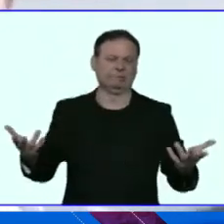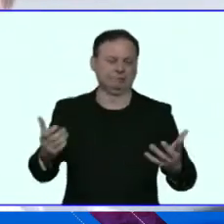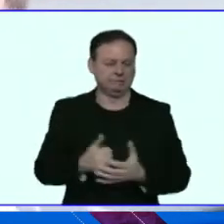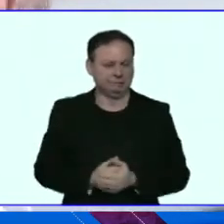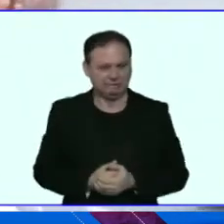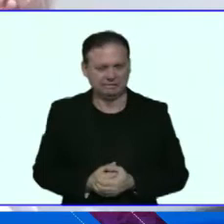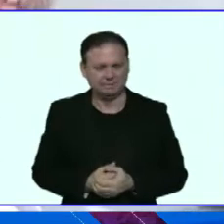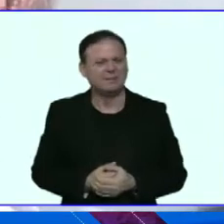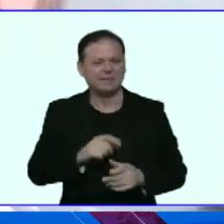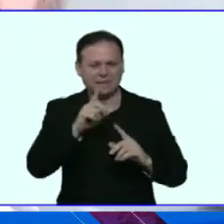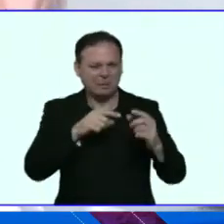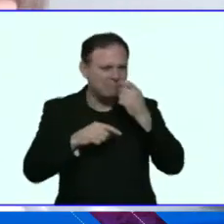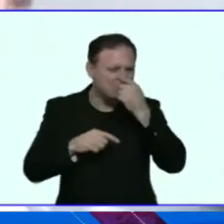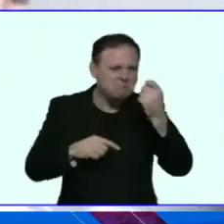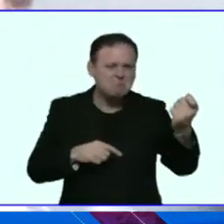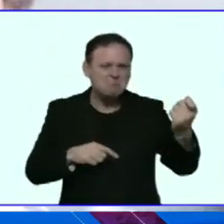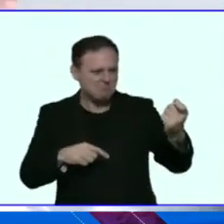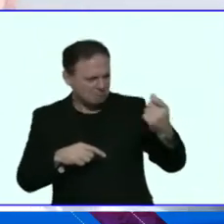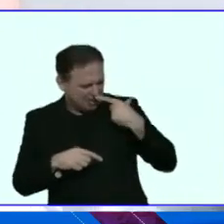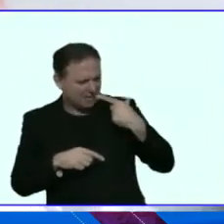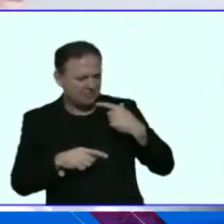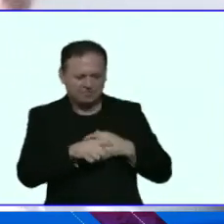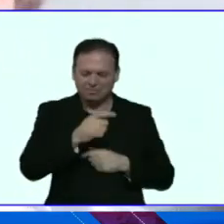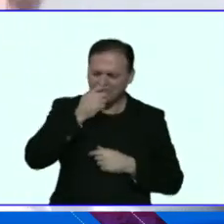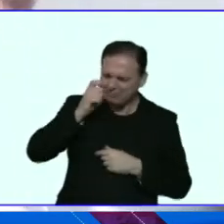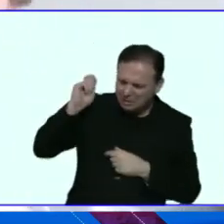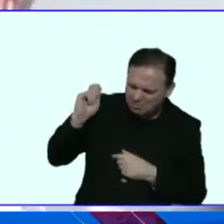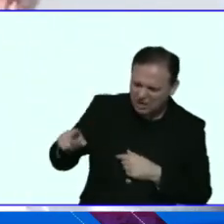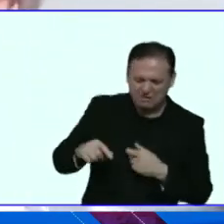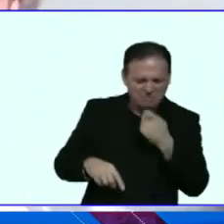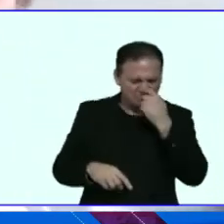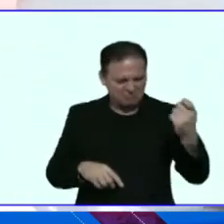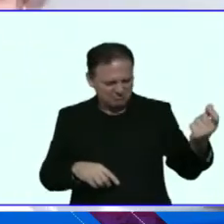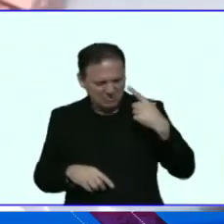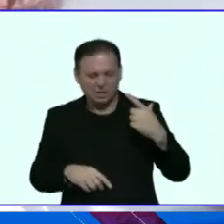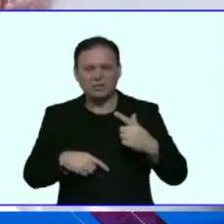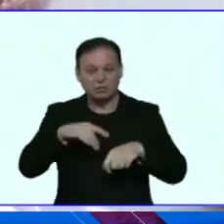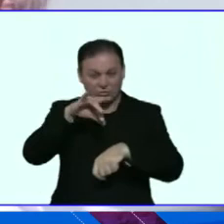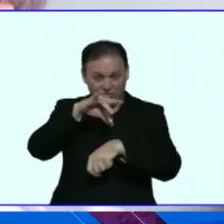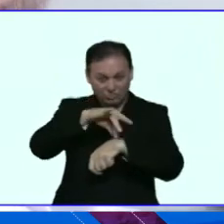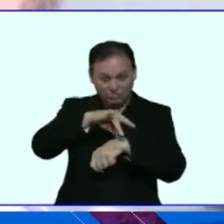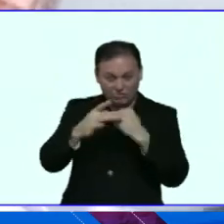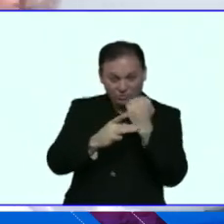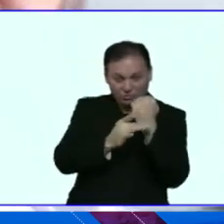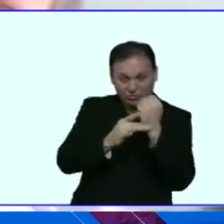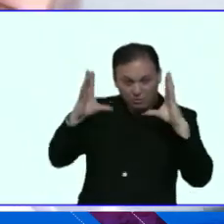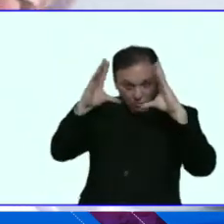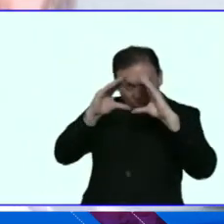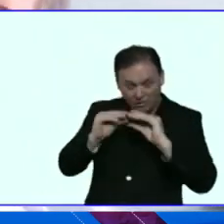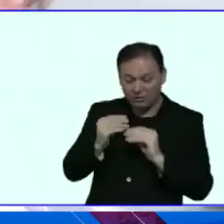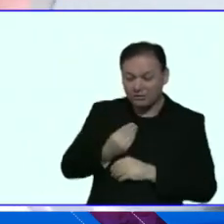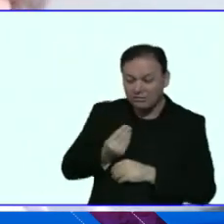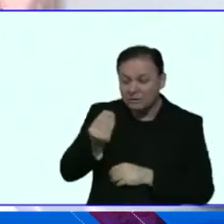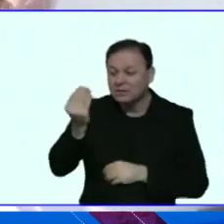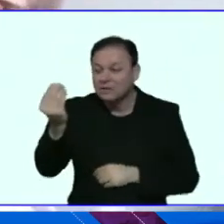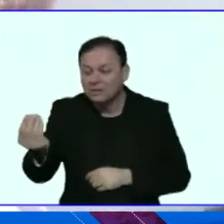Es un contundente desprecio a nuestra tarea. ¿Quién es el médico que va a querer venir a trabajar o hacer guardias de noche si sabe que una rata le va a